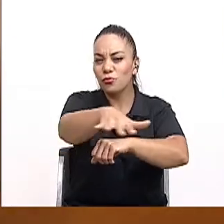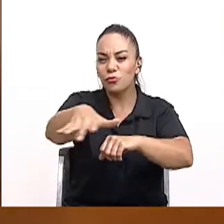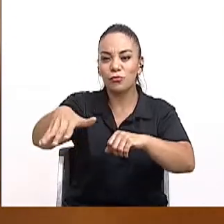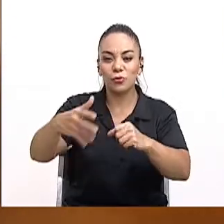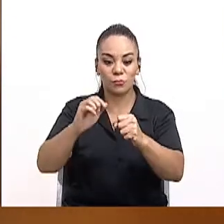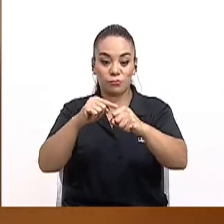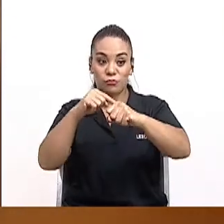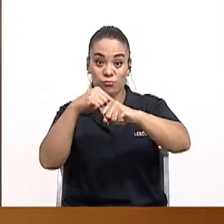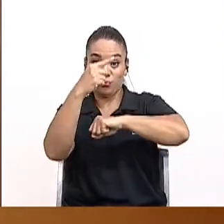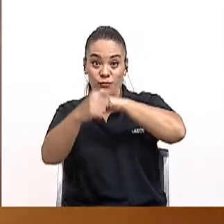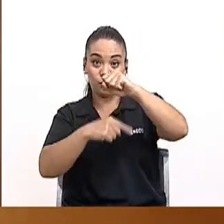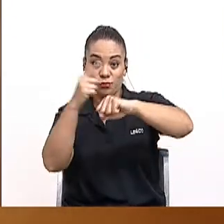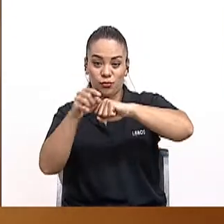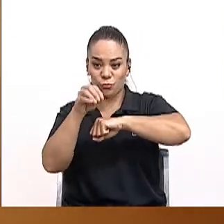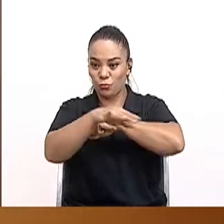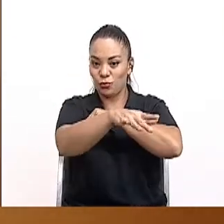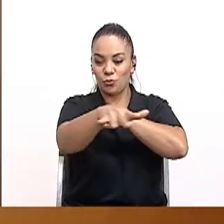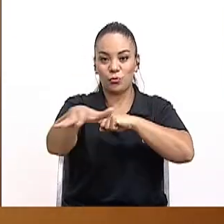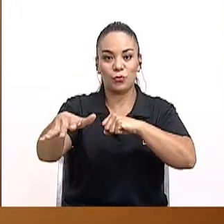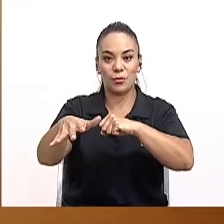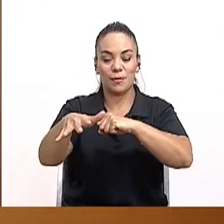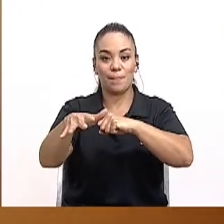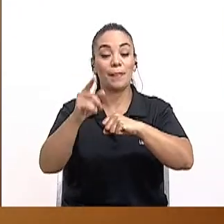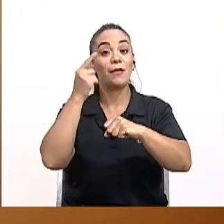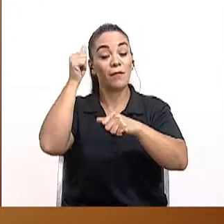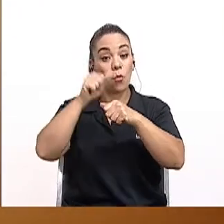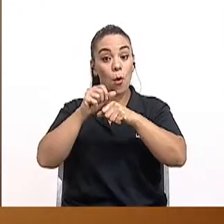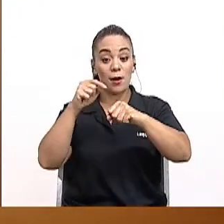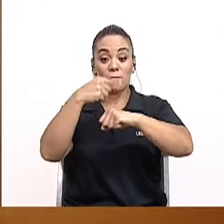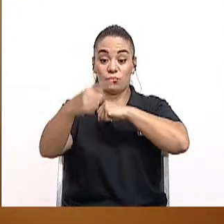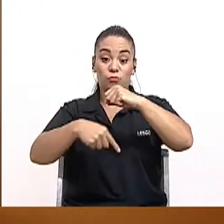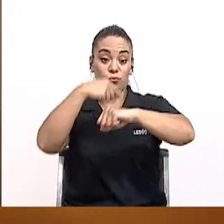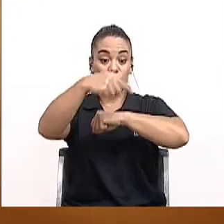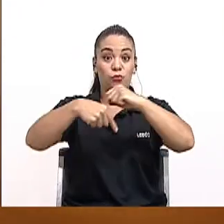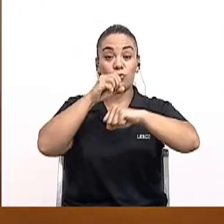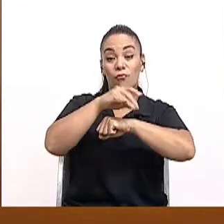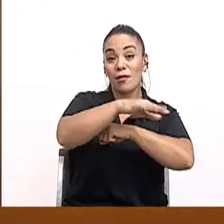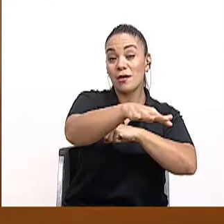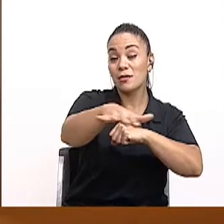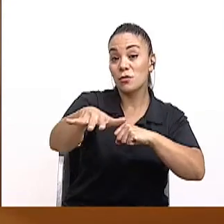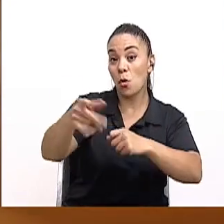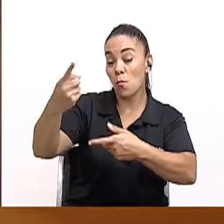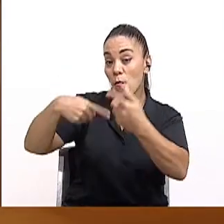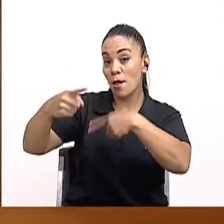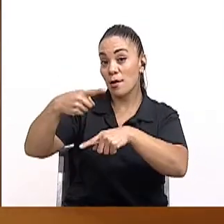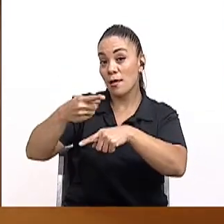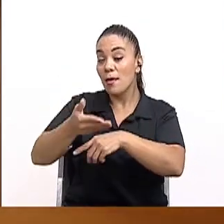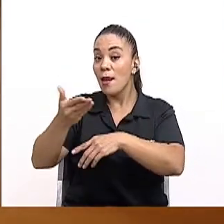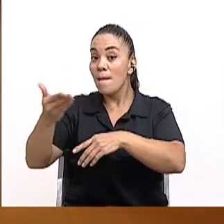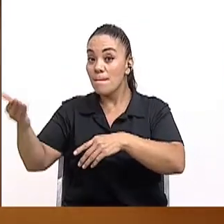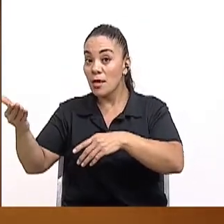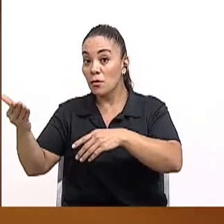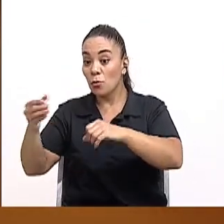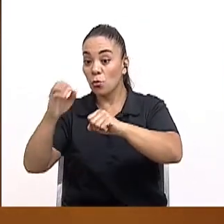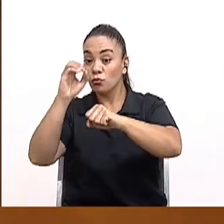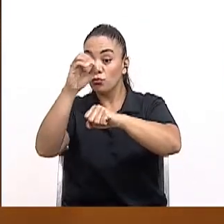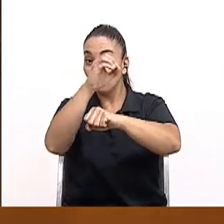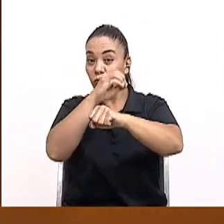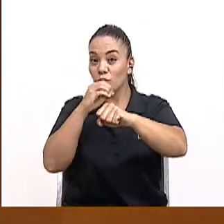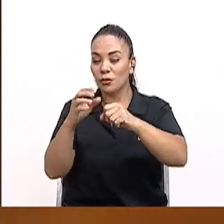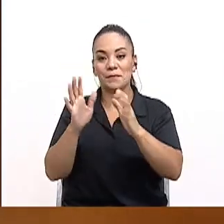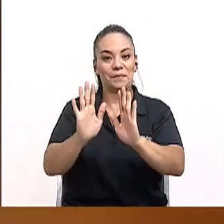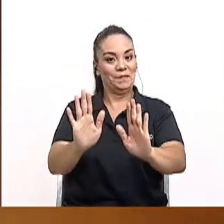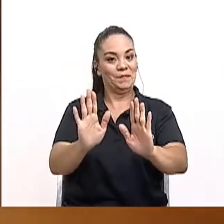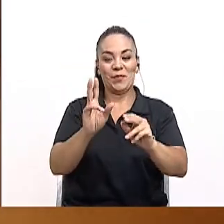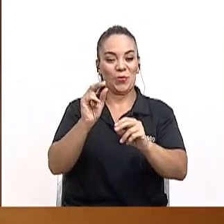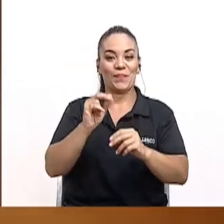se les olvide, radiación no necesariamente viene de elementos o de isótopos radiactivos. Eso es lo que tiene que ir